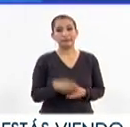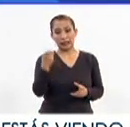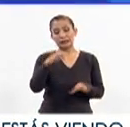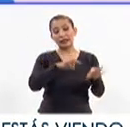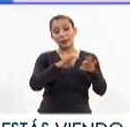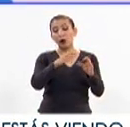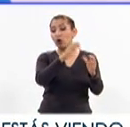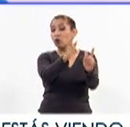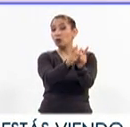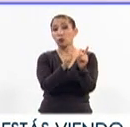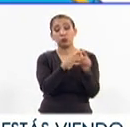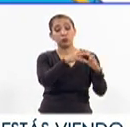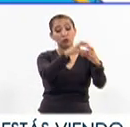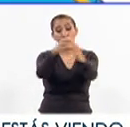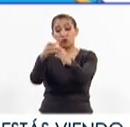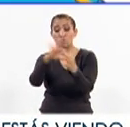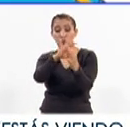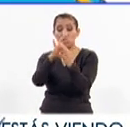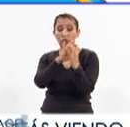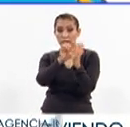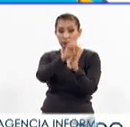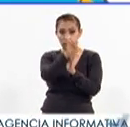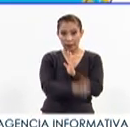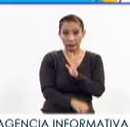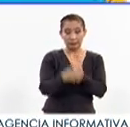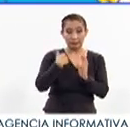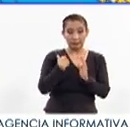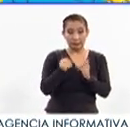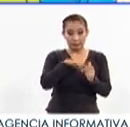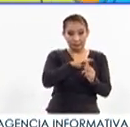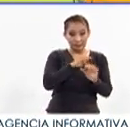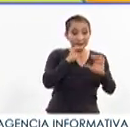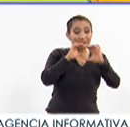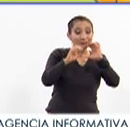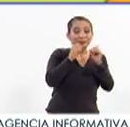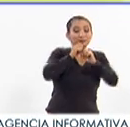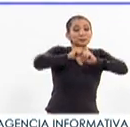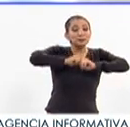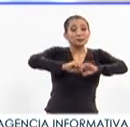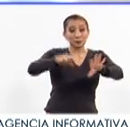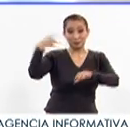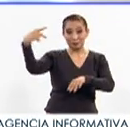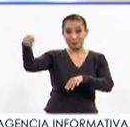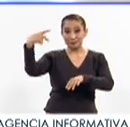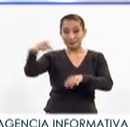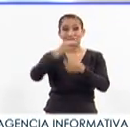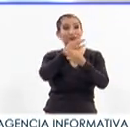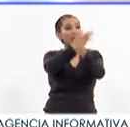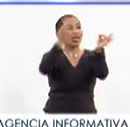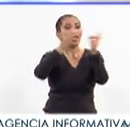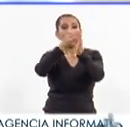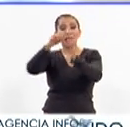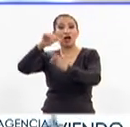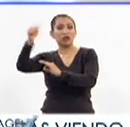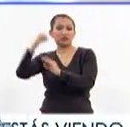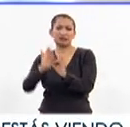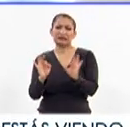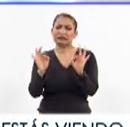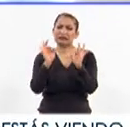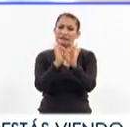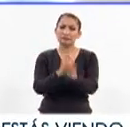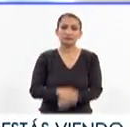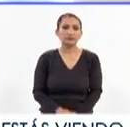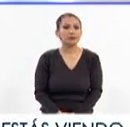un trabajo colectivo, es un trabajo donde, por ejemplo, la labor de comunicación que hacen ustedes y que hacen muchos otros es muy